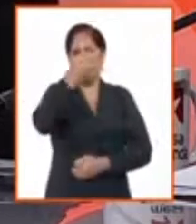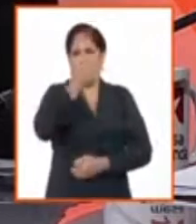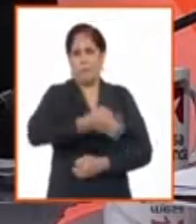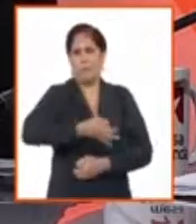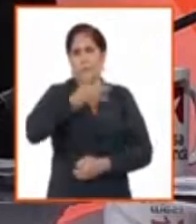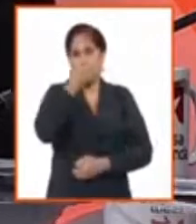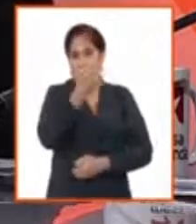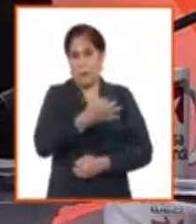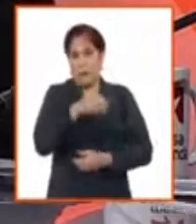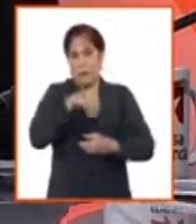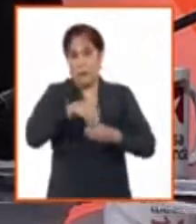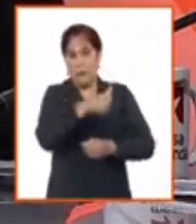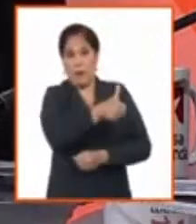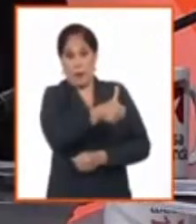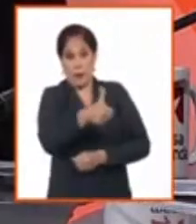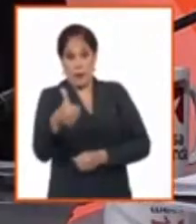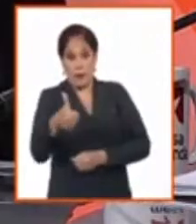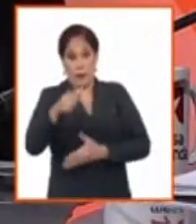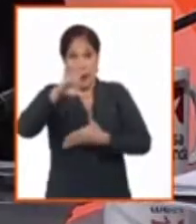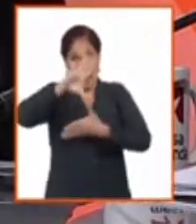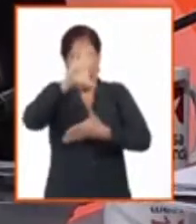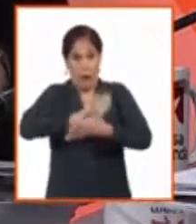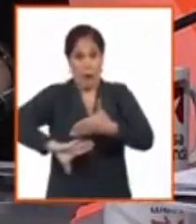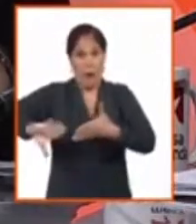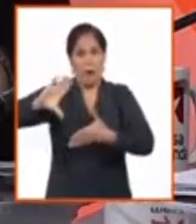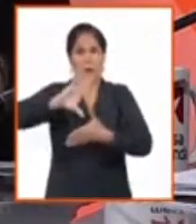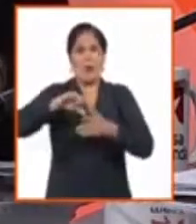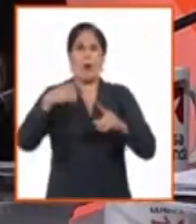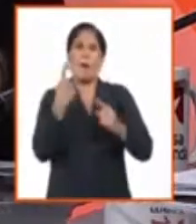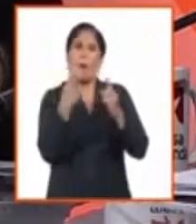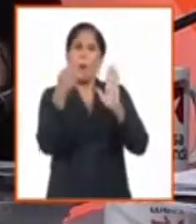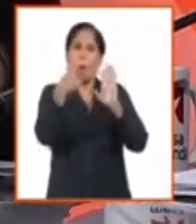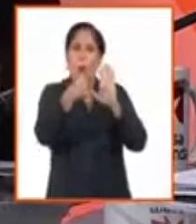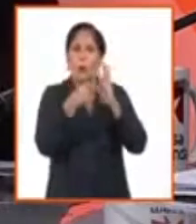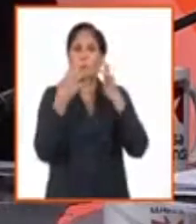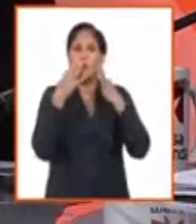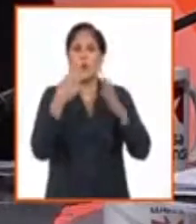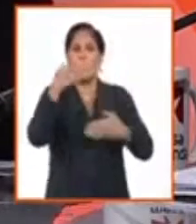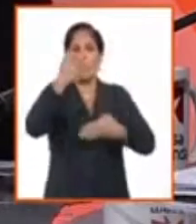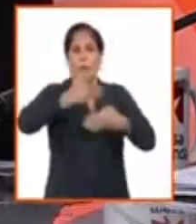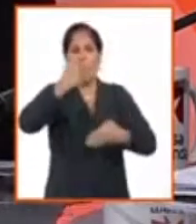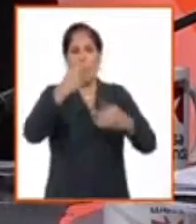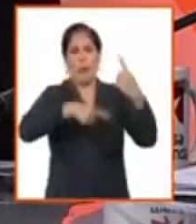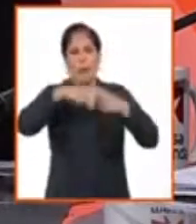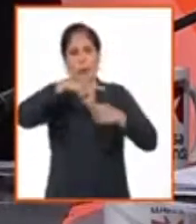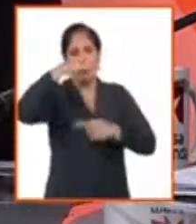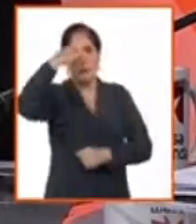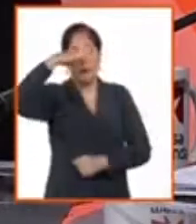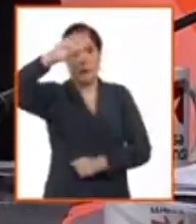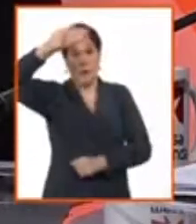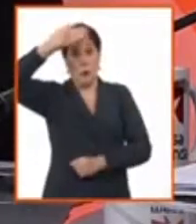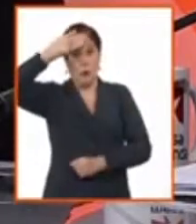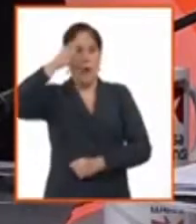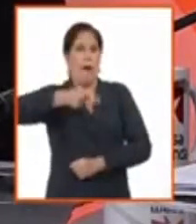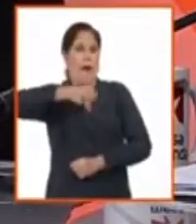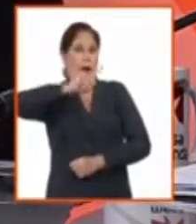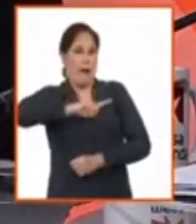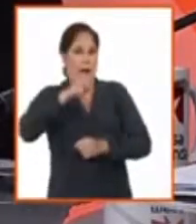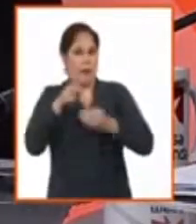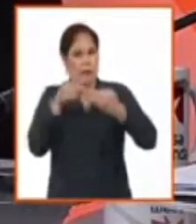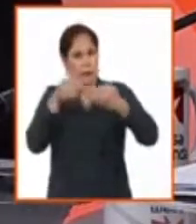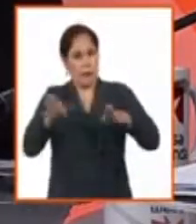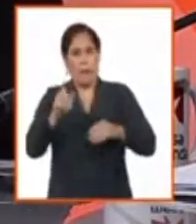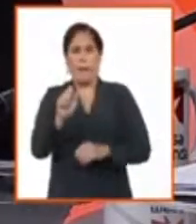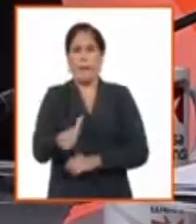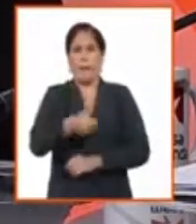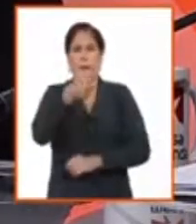de los presidentes de nuestra región el bloqueo a cuba así lo destacaron anoche en la jornada inaugural el presidente